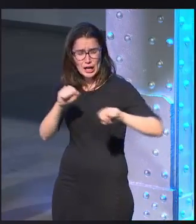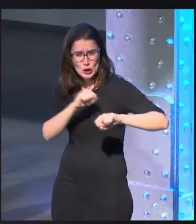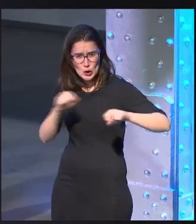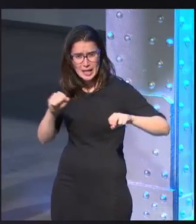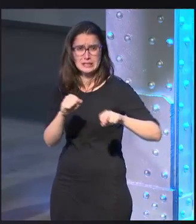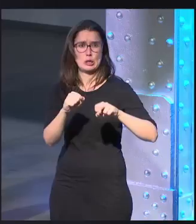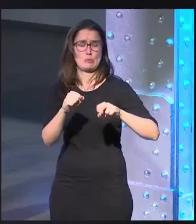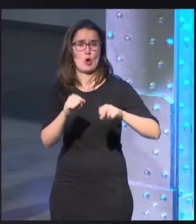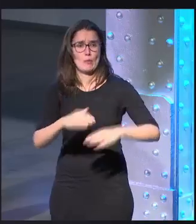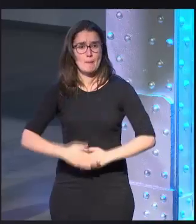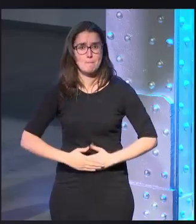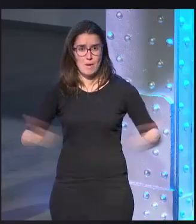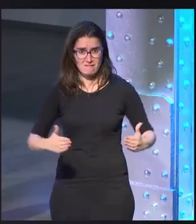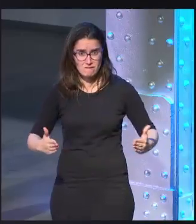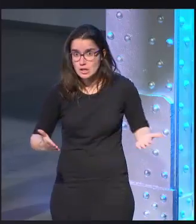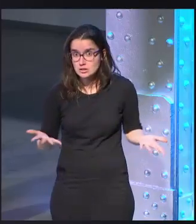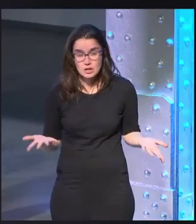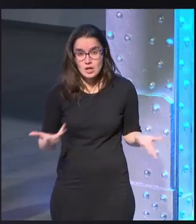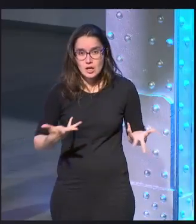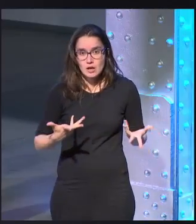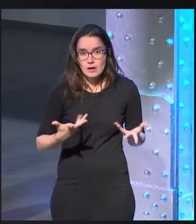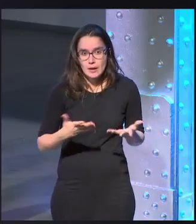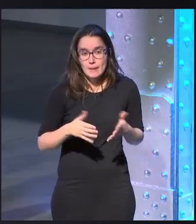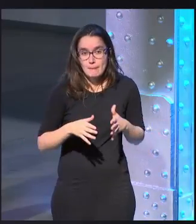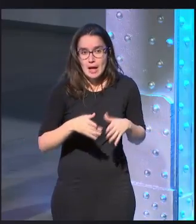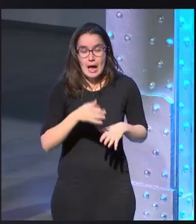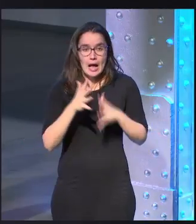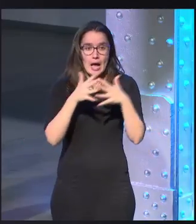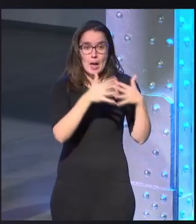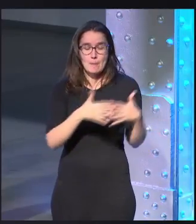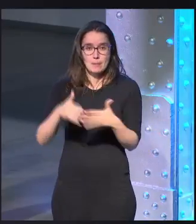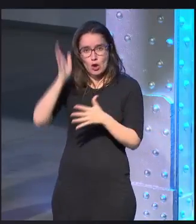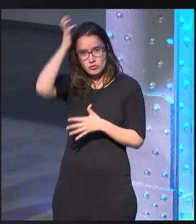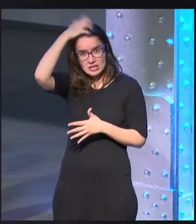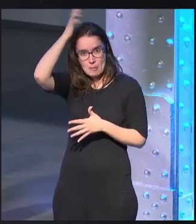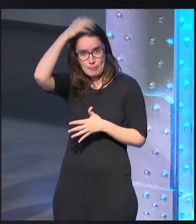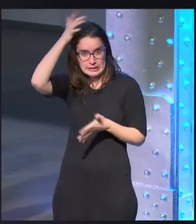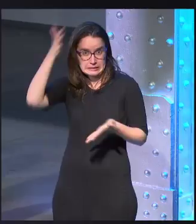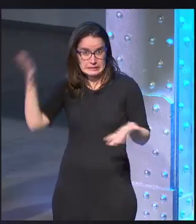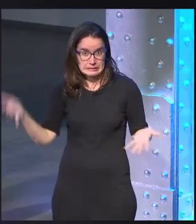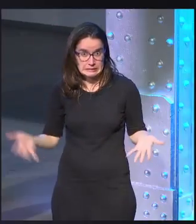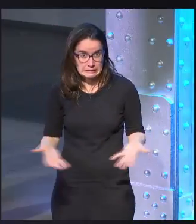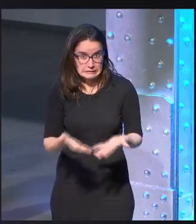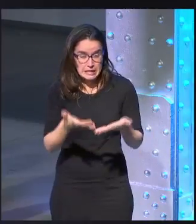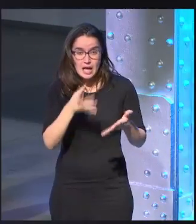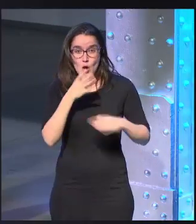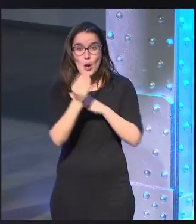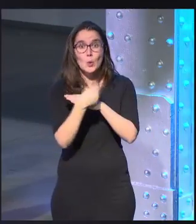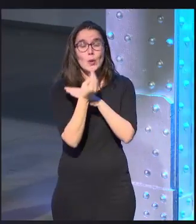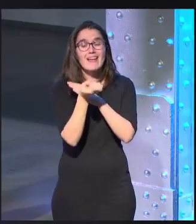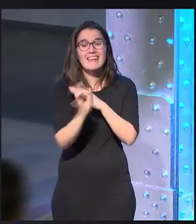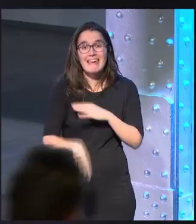islámico de cualquier otra naturaleza. Se acabó la Pax Americana con la llegada de Trump. O sea, ya no sabemos quién nos cuida a